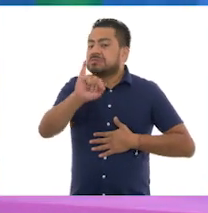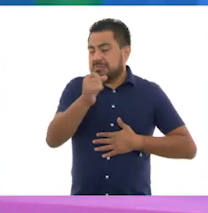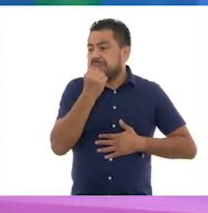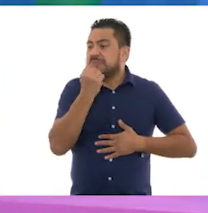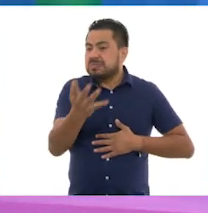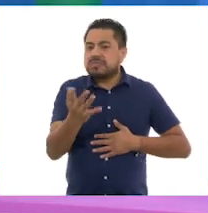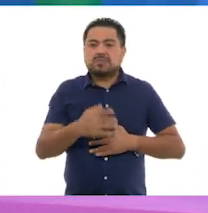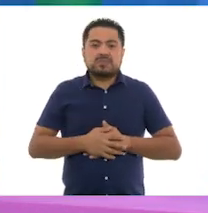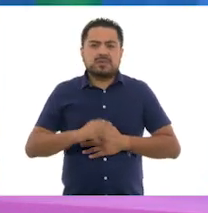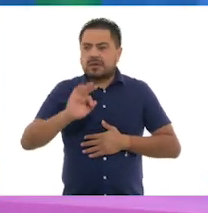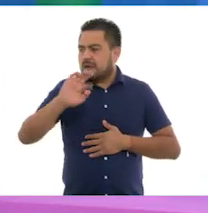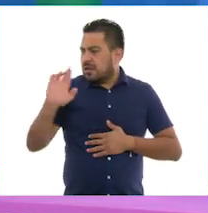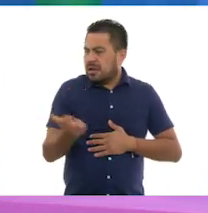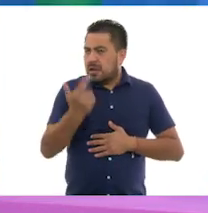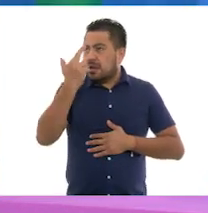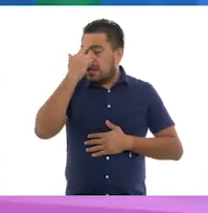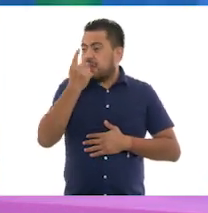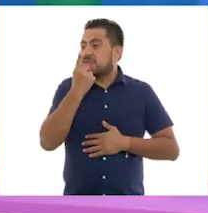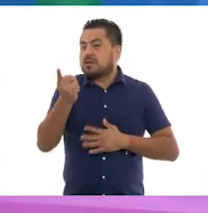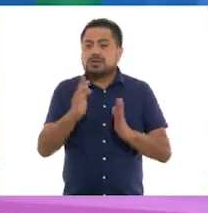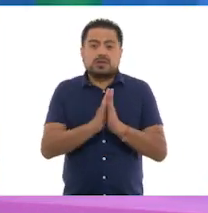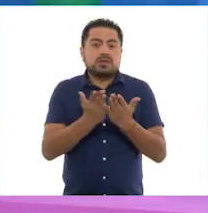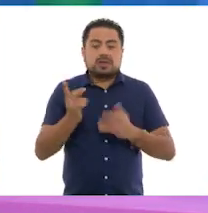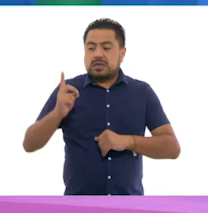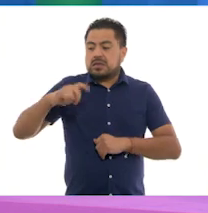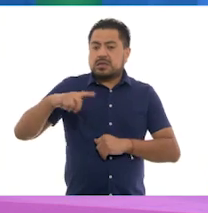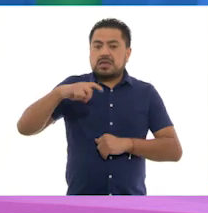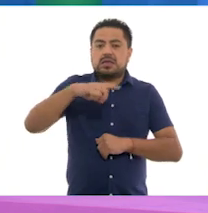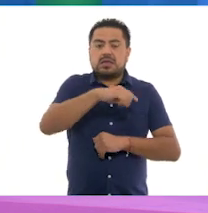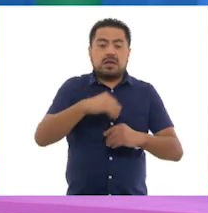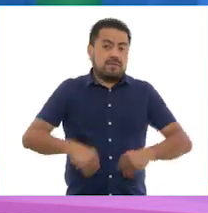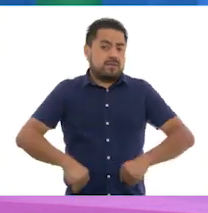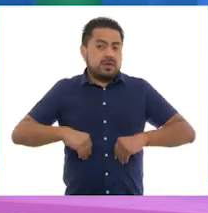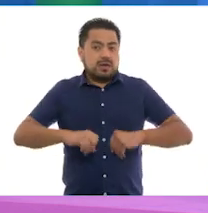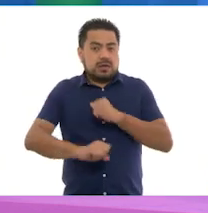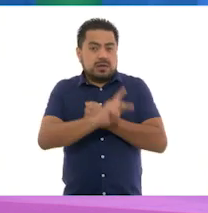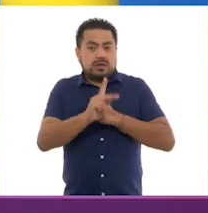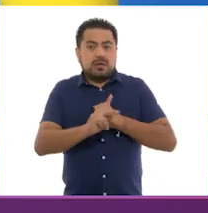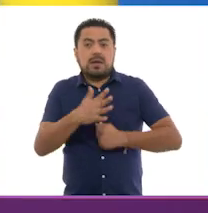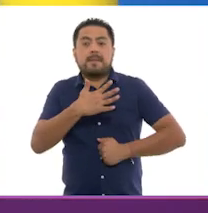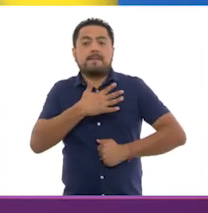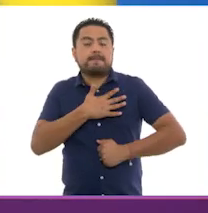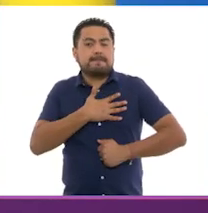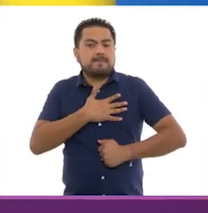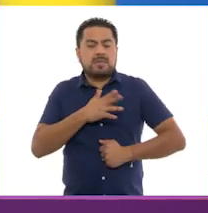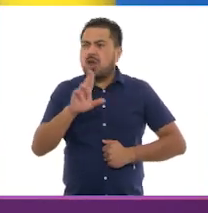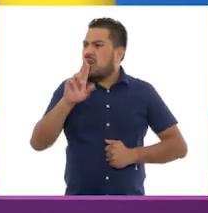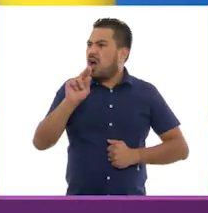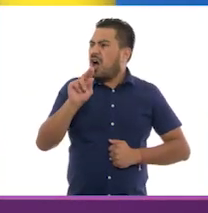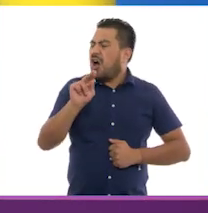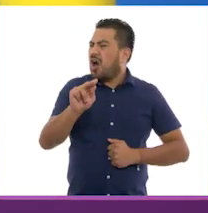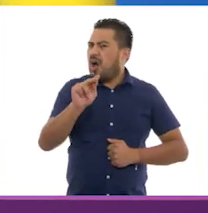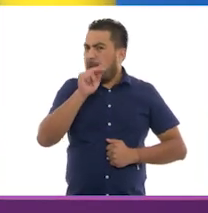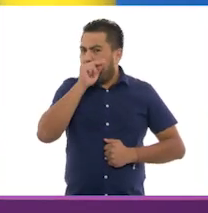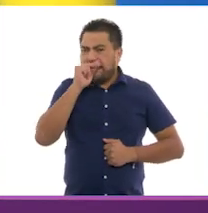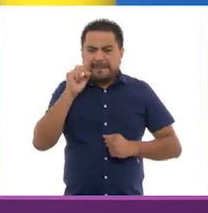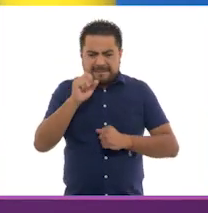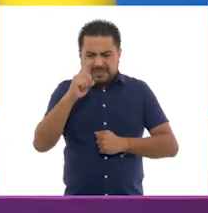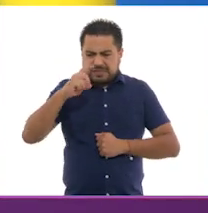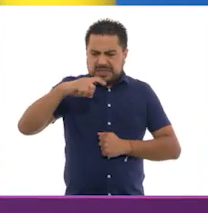Y según recuerdo, bueno, dices que es un libro de dinosaurios que habitaron en nuestro país. Uh-huh. Ay, no, dinosaurios en nuestro